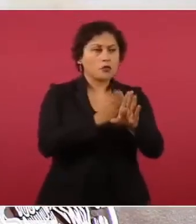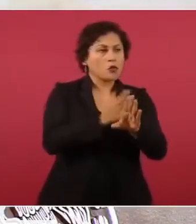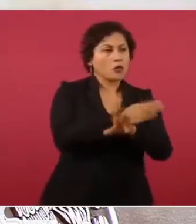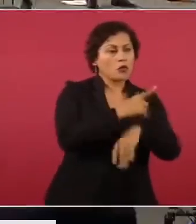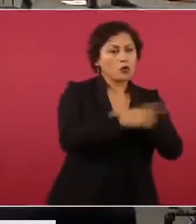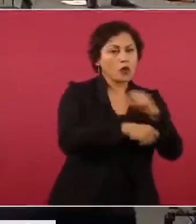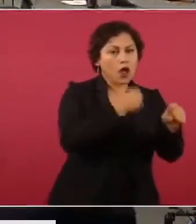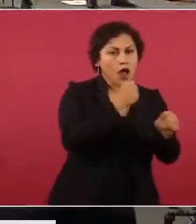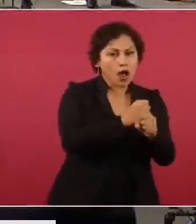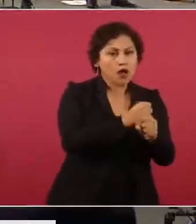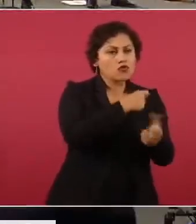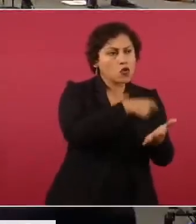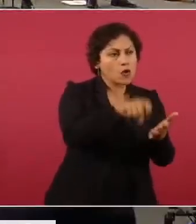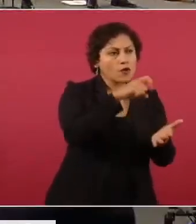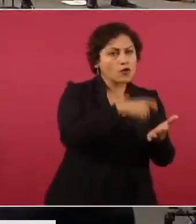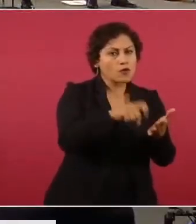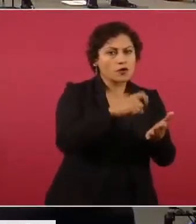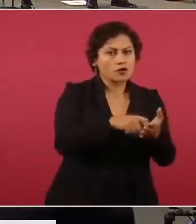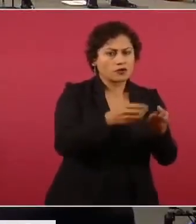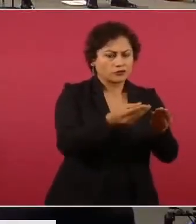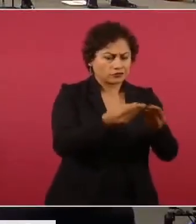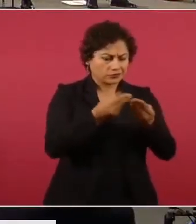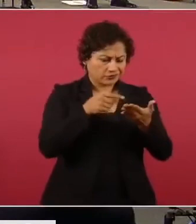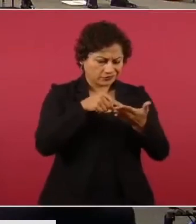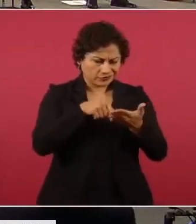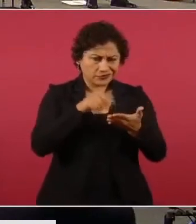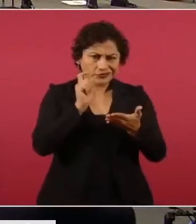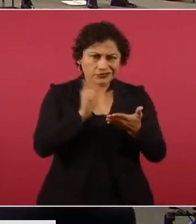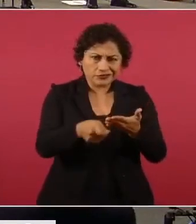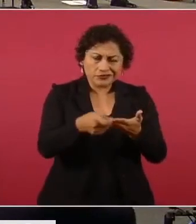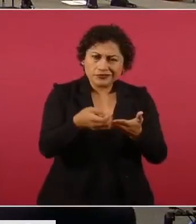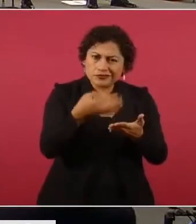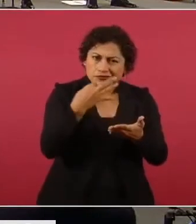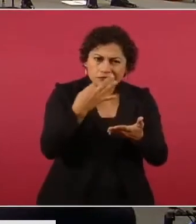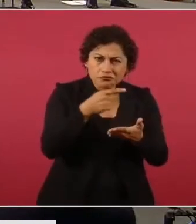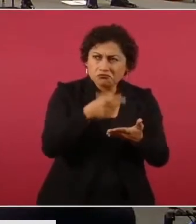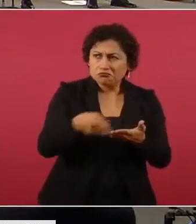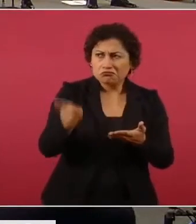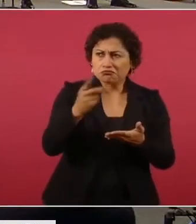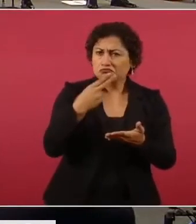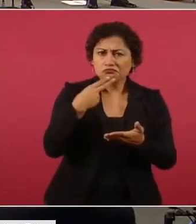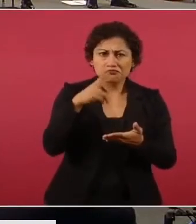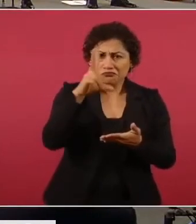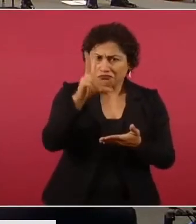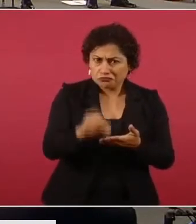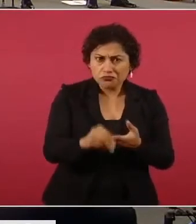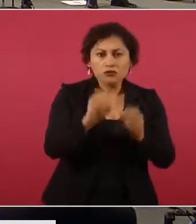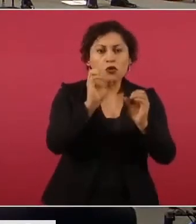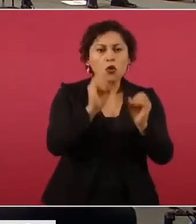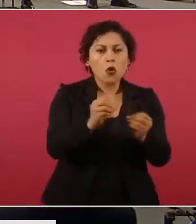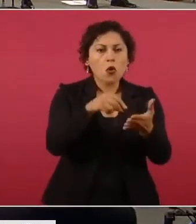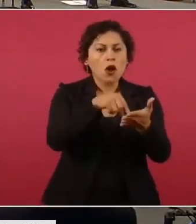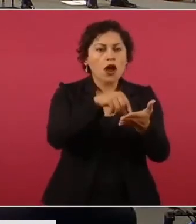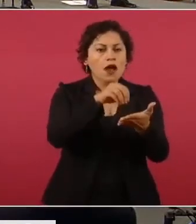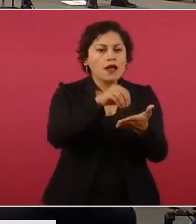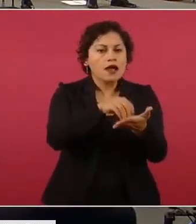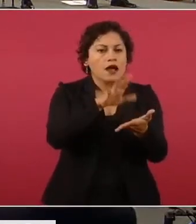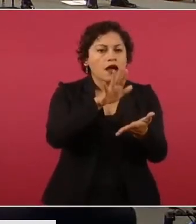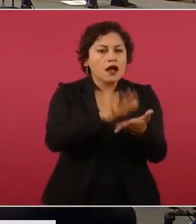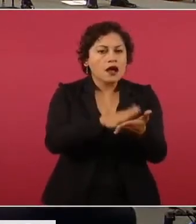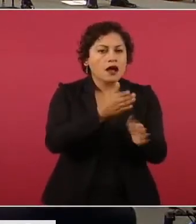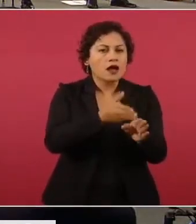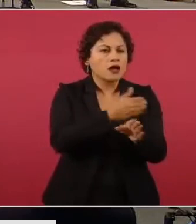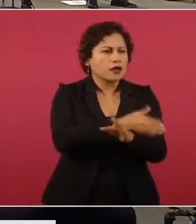que ya nadie produce, mandaban claves que ya nadie consume. Y además mandaban históricos con errores que generaban muchas